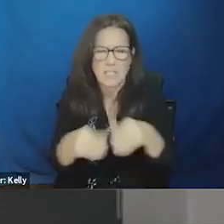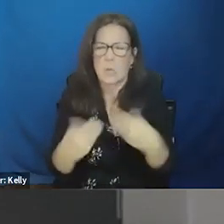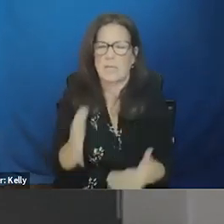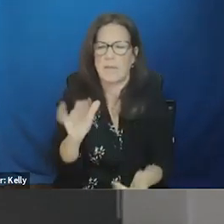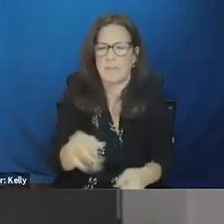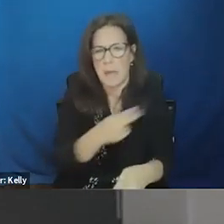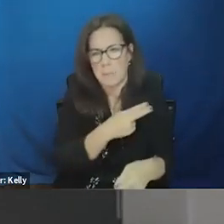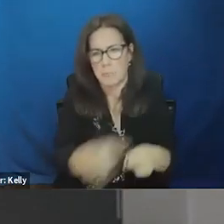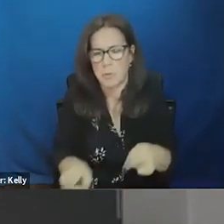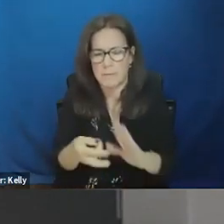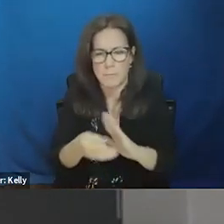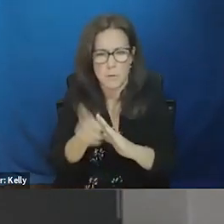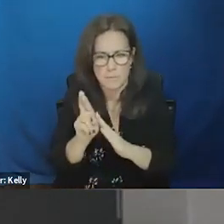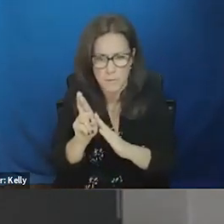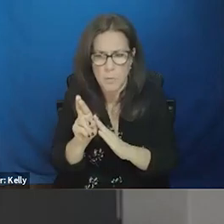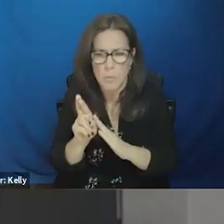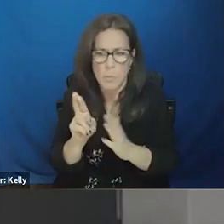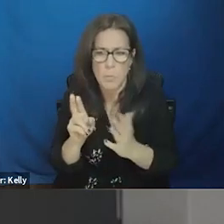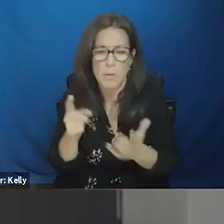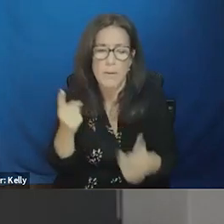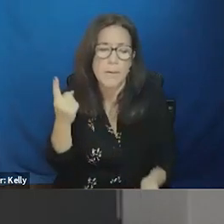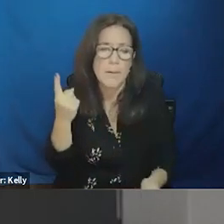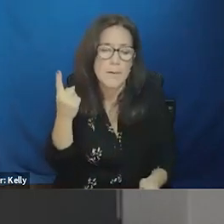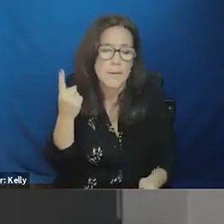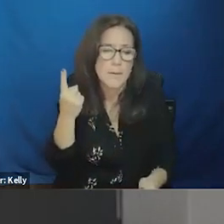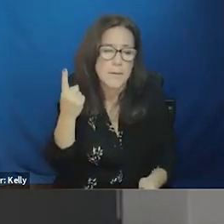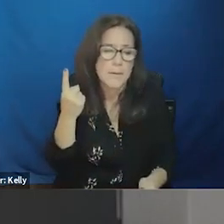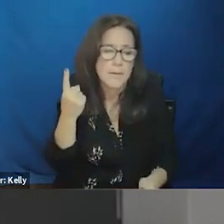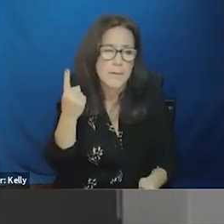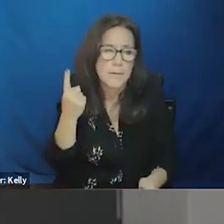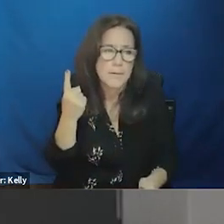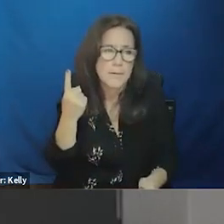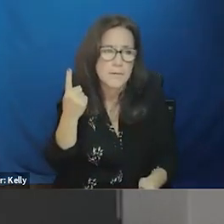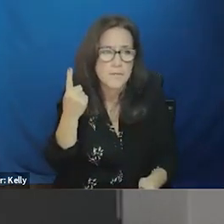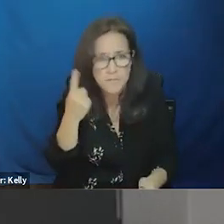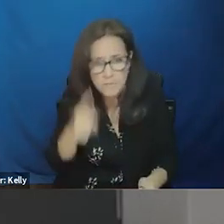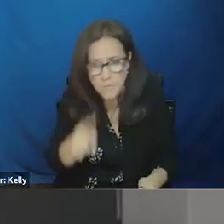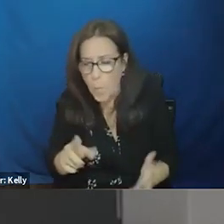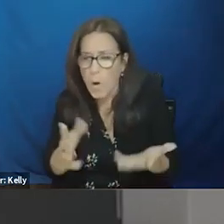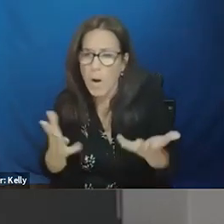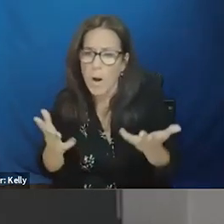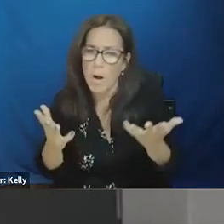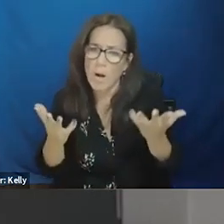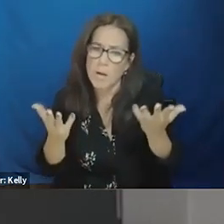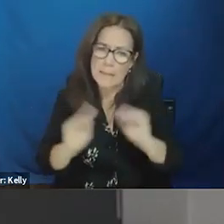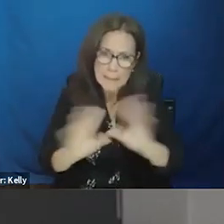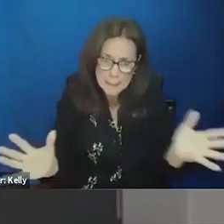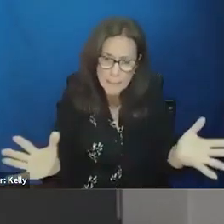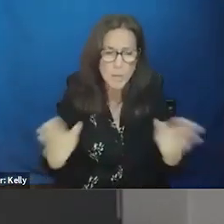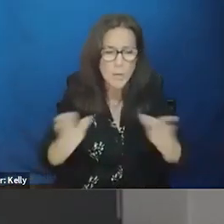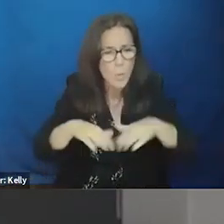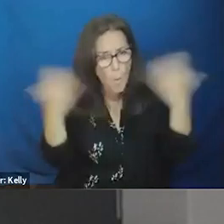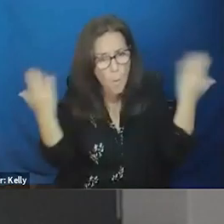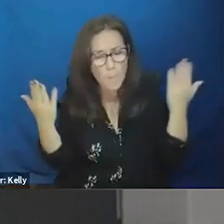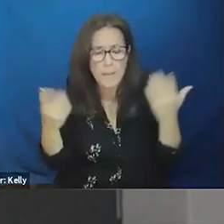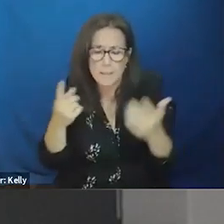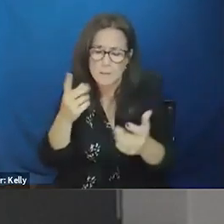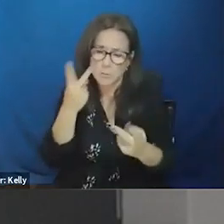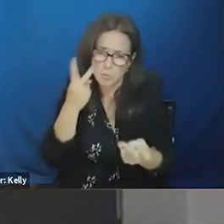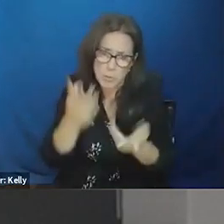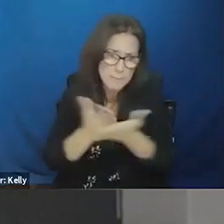porque estoy haciendo esta pregunta y dándoles este resumen para tratar de dejarles